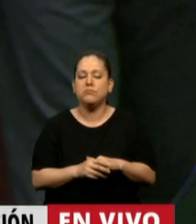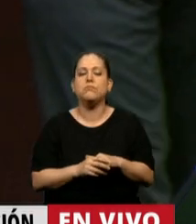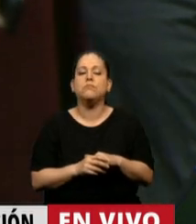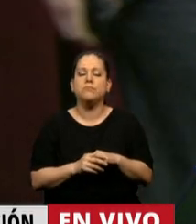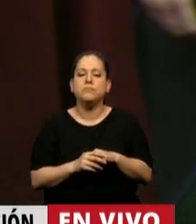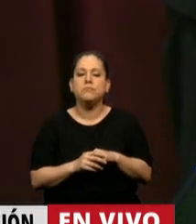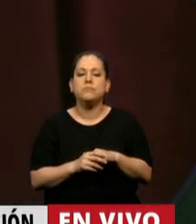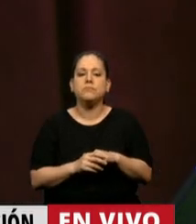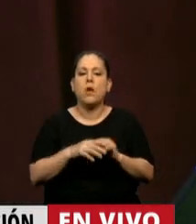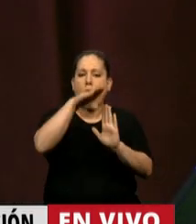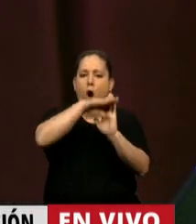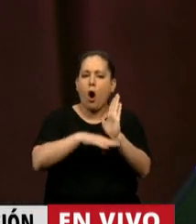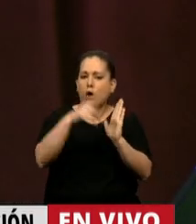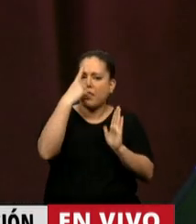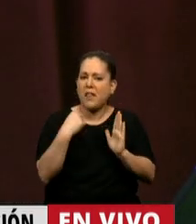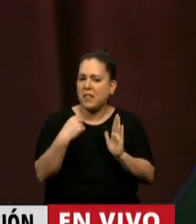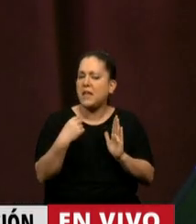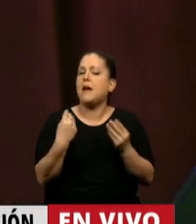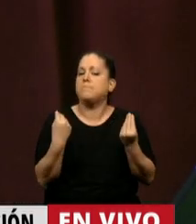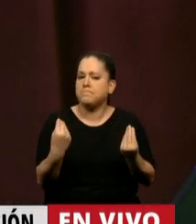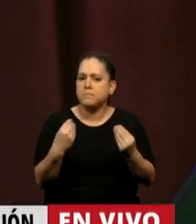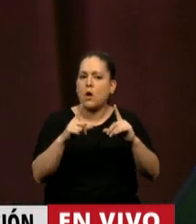argentino orden del día